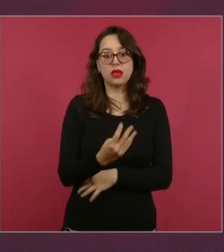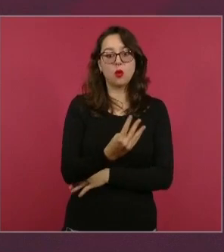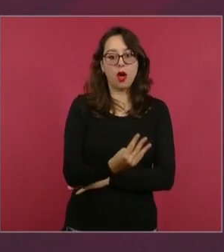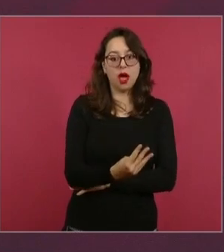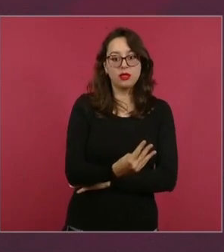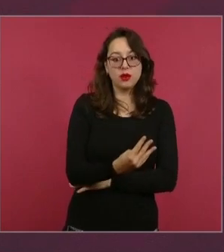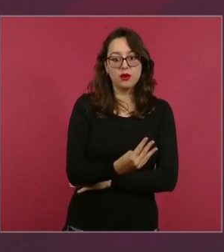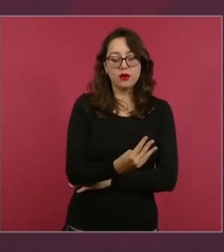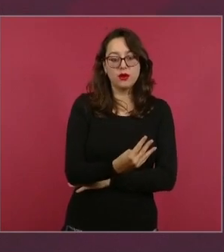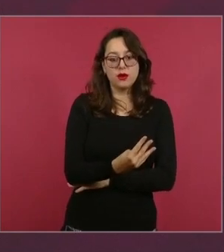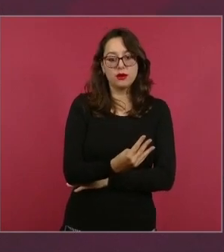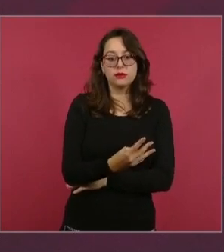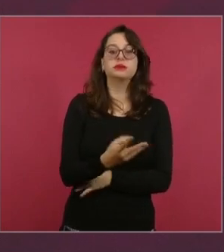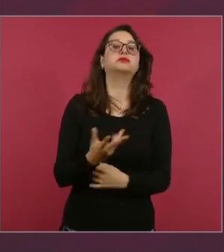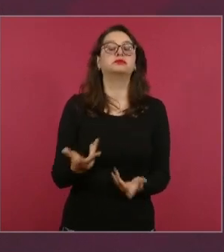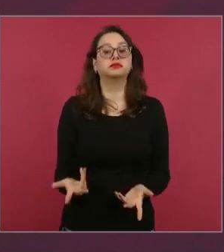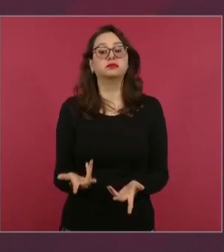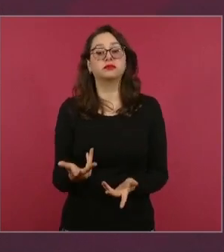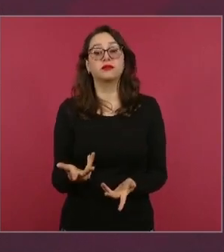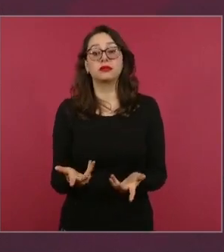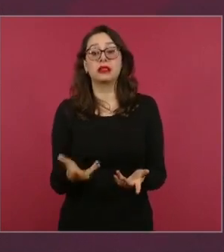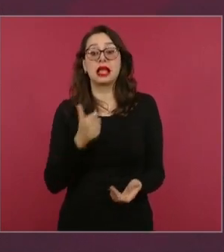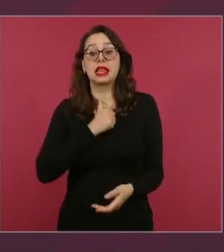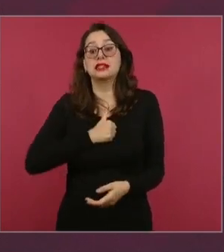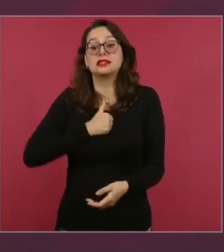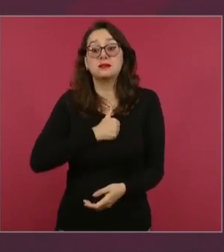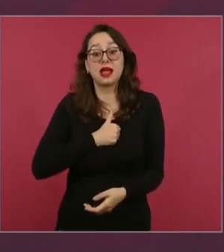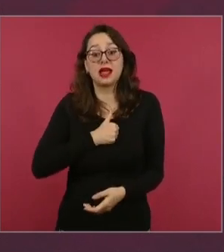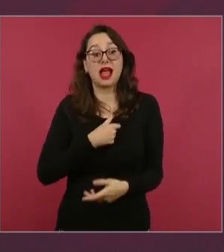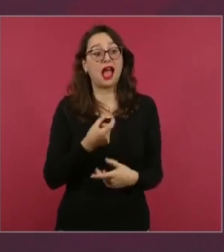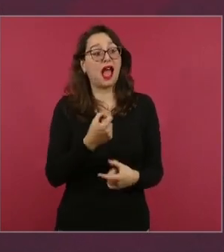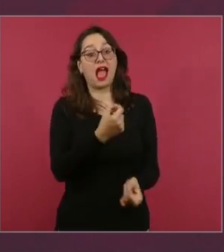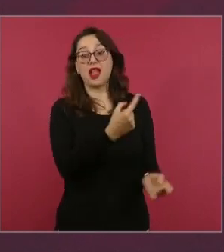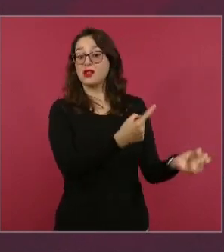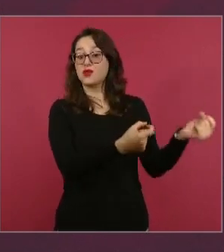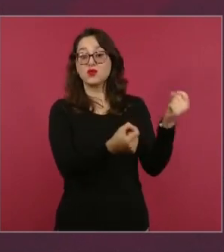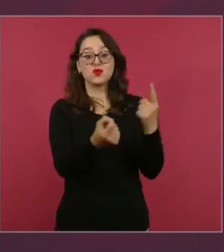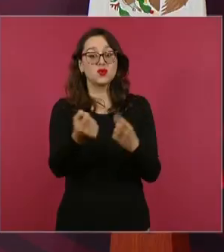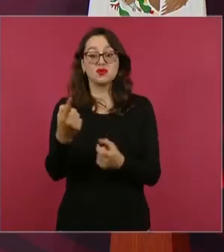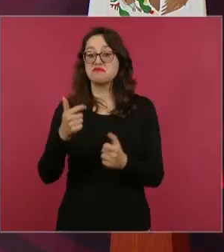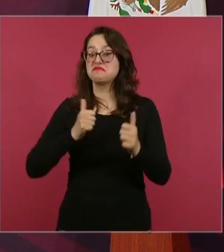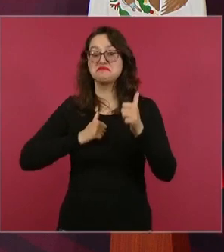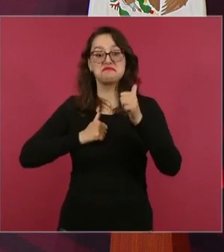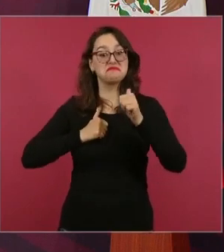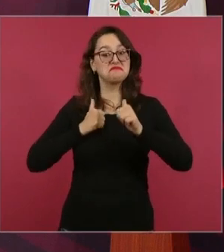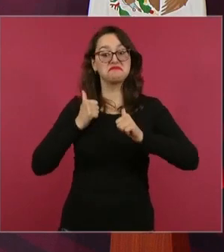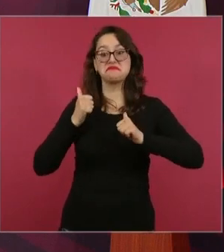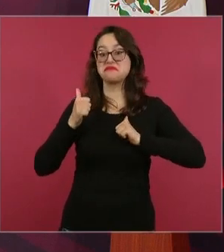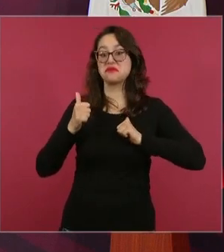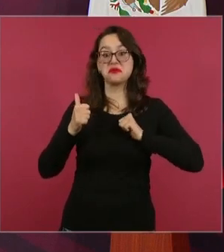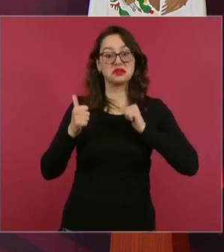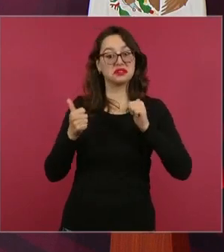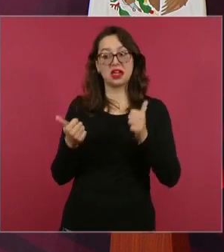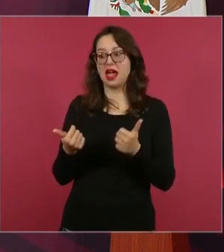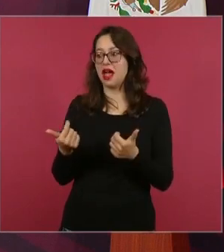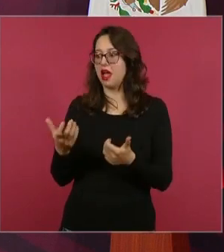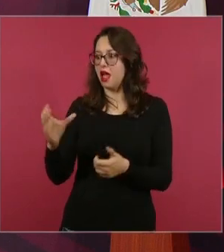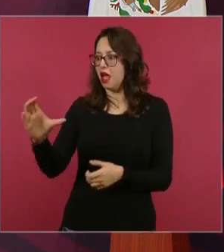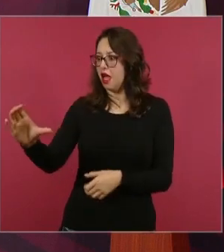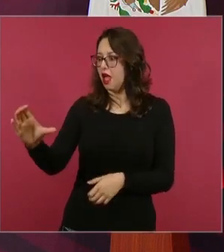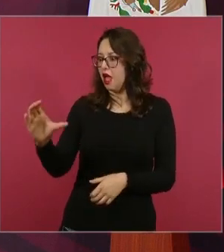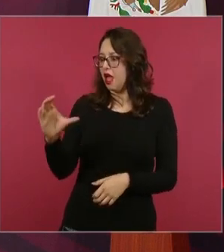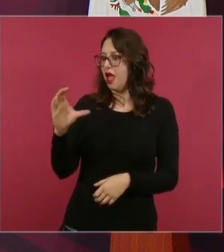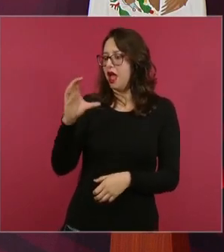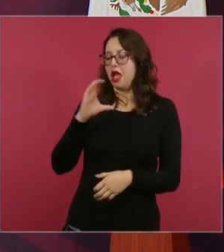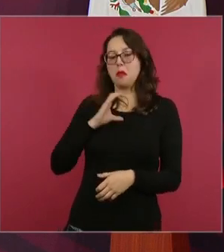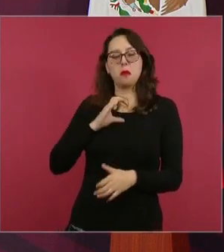compraron en condiciones favorables otros este